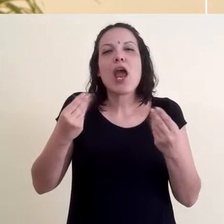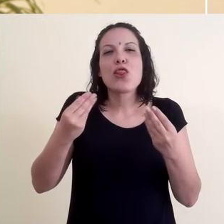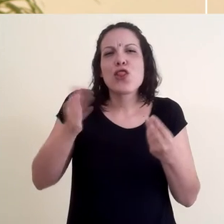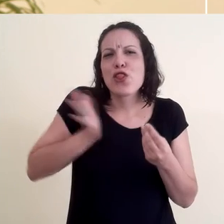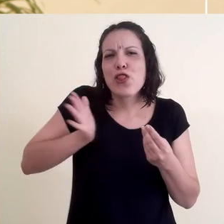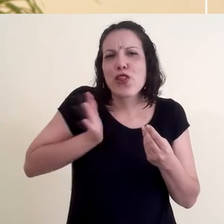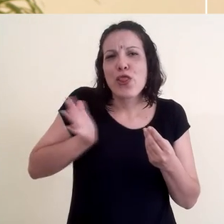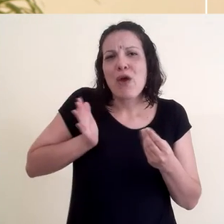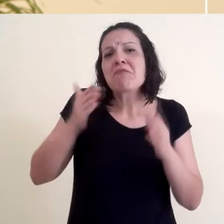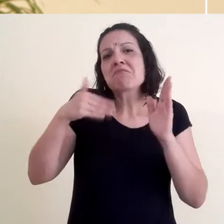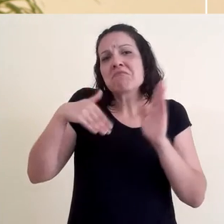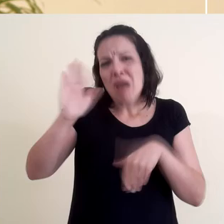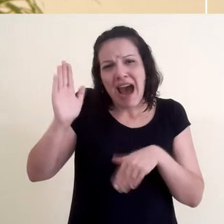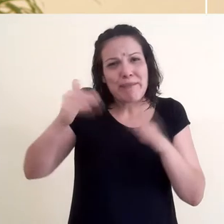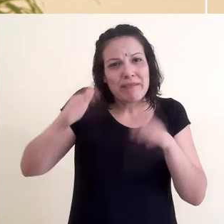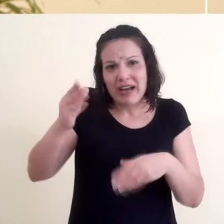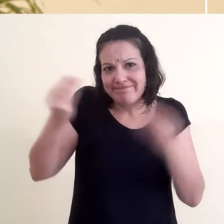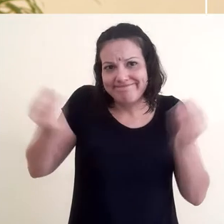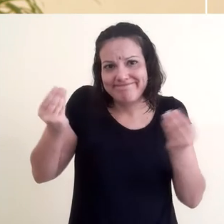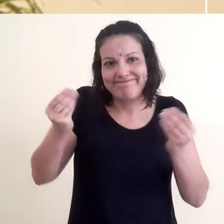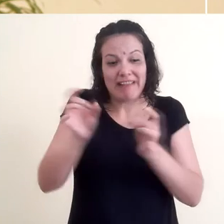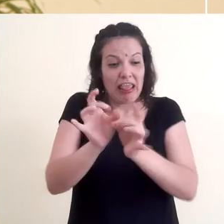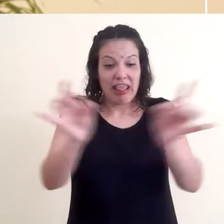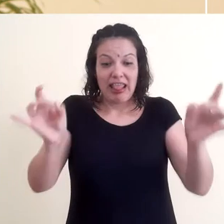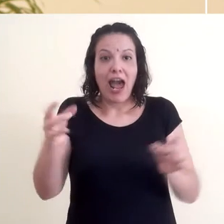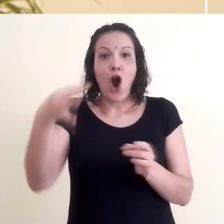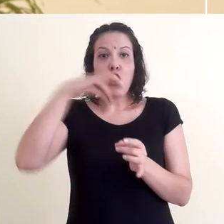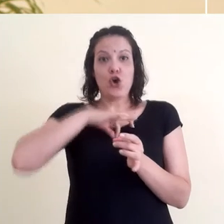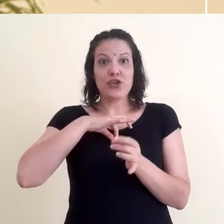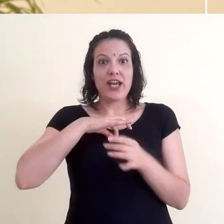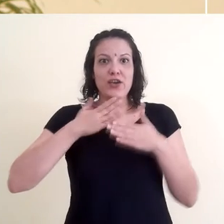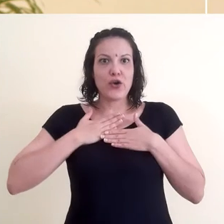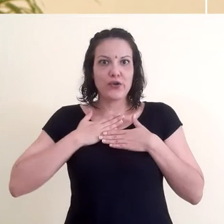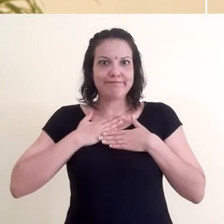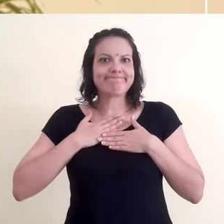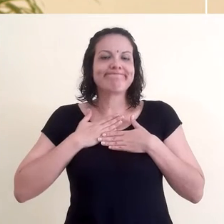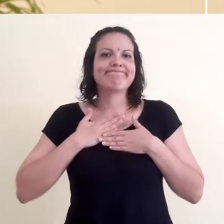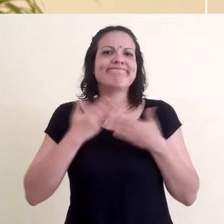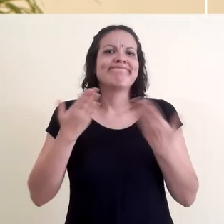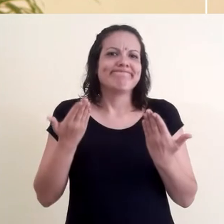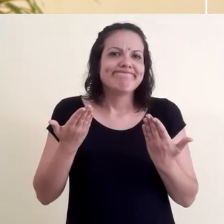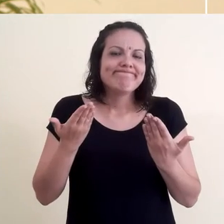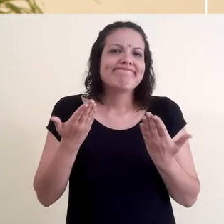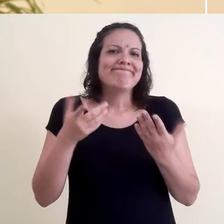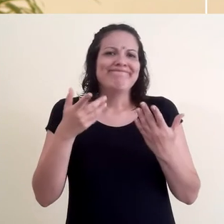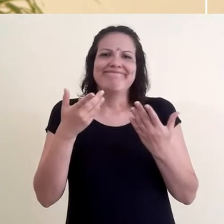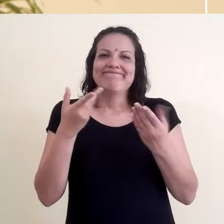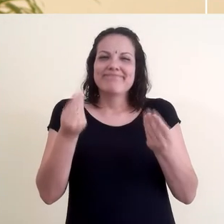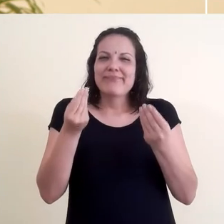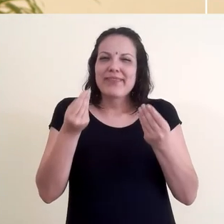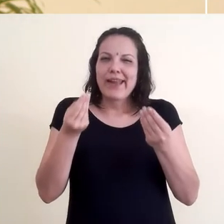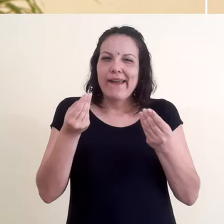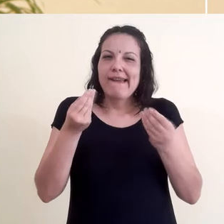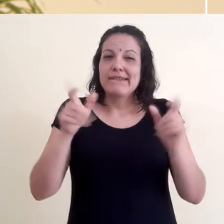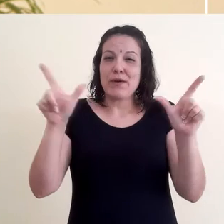contagio. Mucho de eso fue necesario que se imponga, pero en mucho de eso ayudó